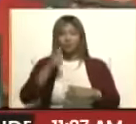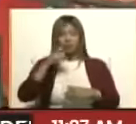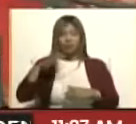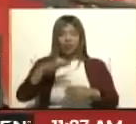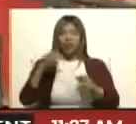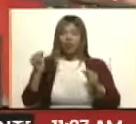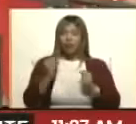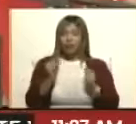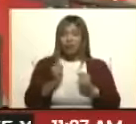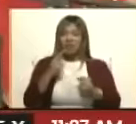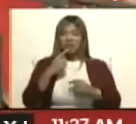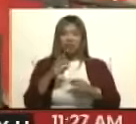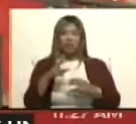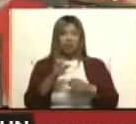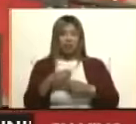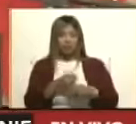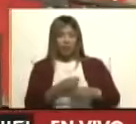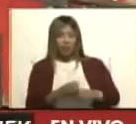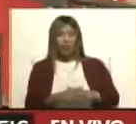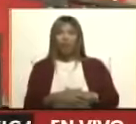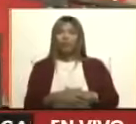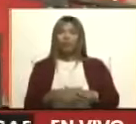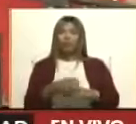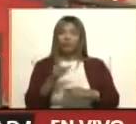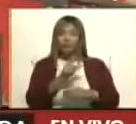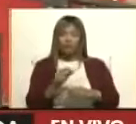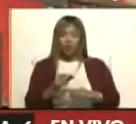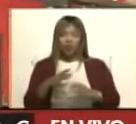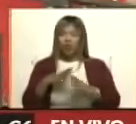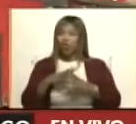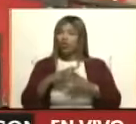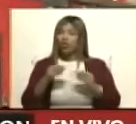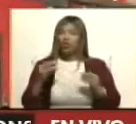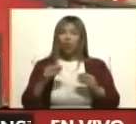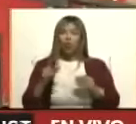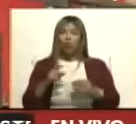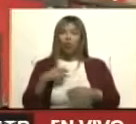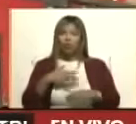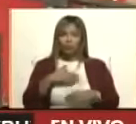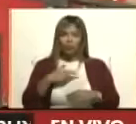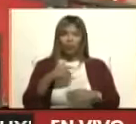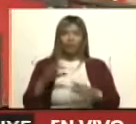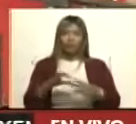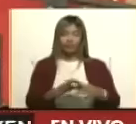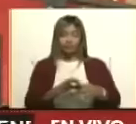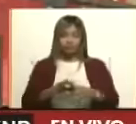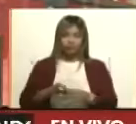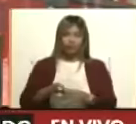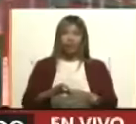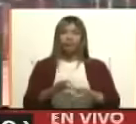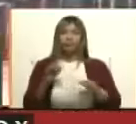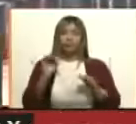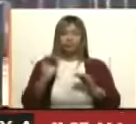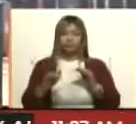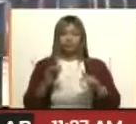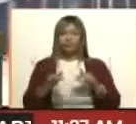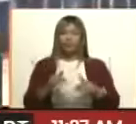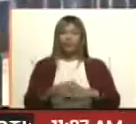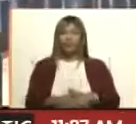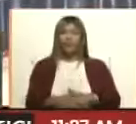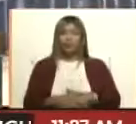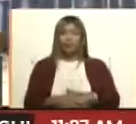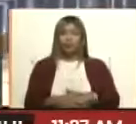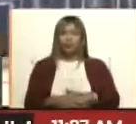los Andes, en el Delta Macuro, en el Esequibo. Todos estamos unidos para